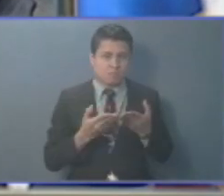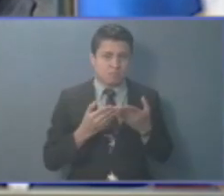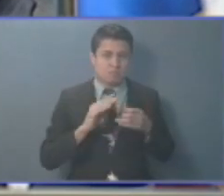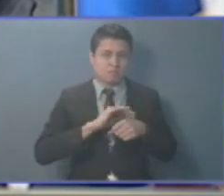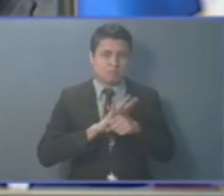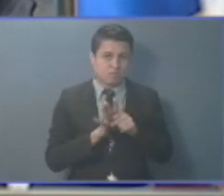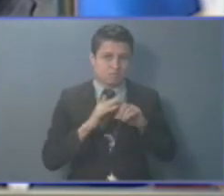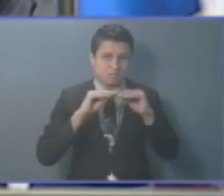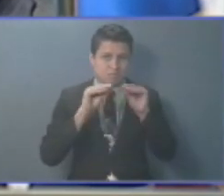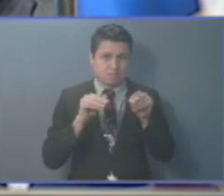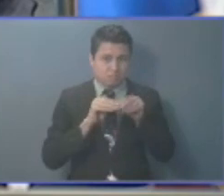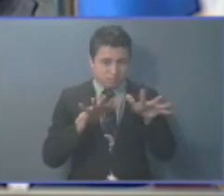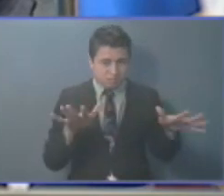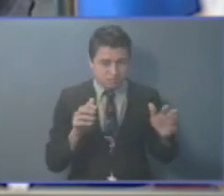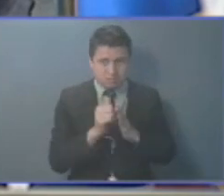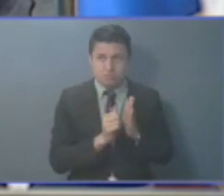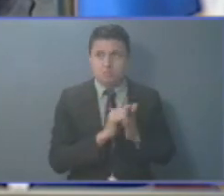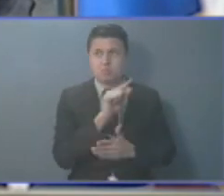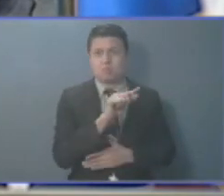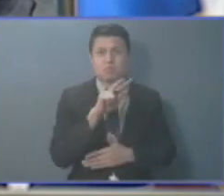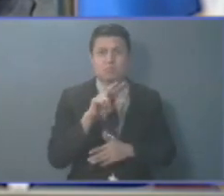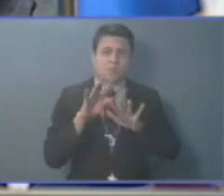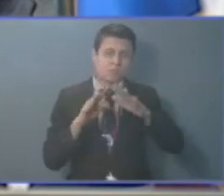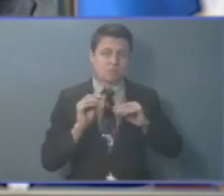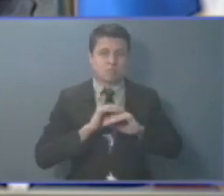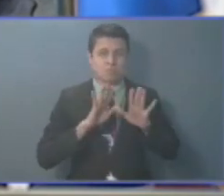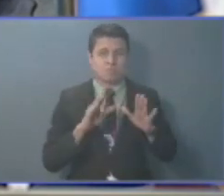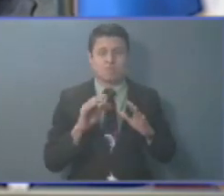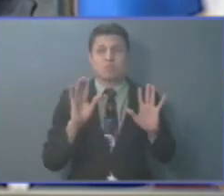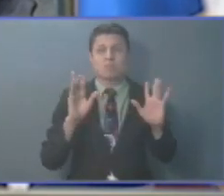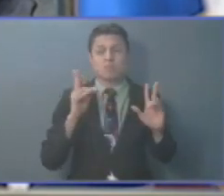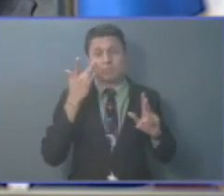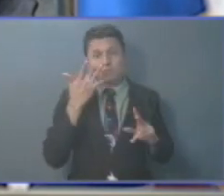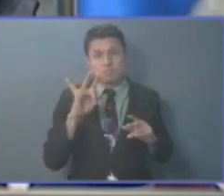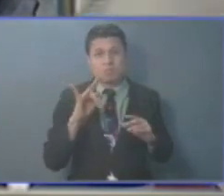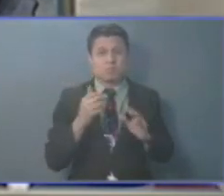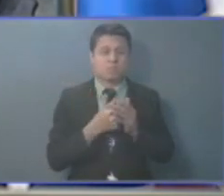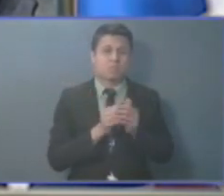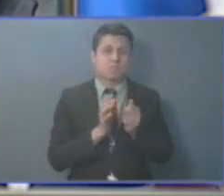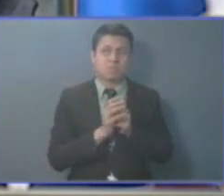el artículo 139 es claro, artículo 139, en caso de epidemia o amenaza de ella,